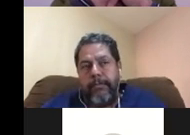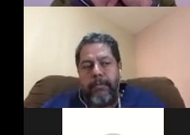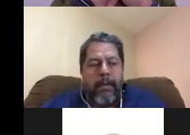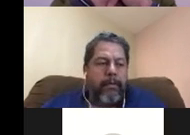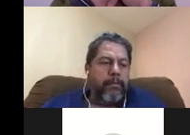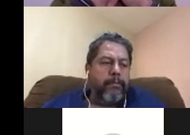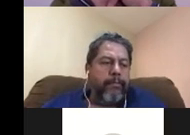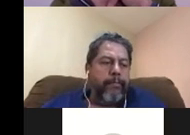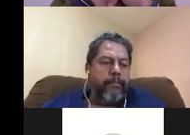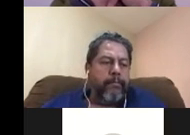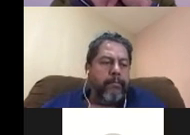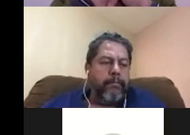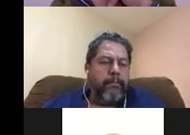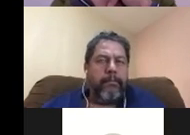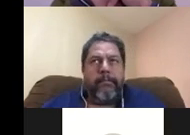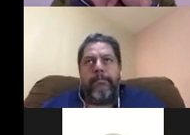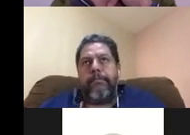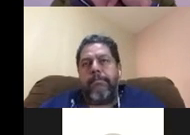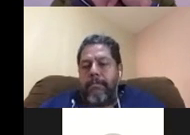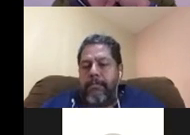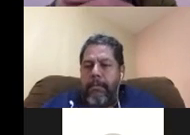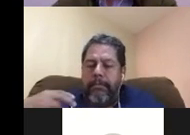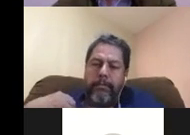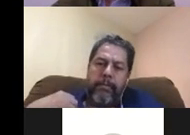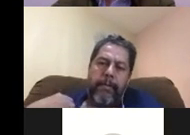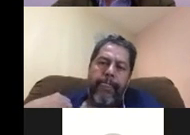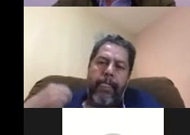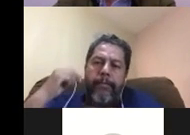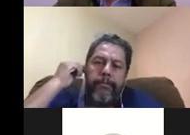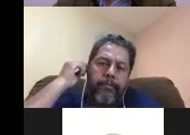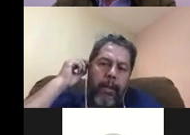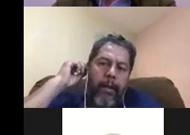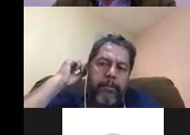sino parte 1, que es el diagnóstico, en la parte de marco teórico.